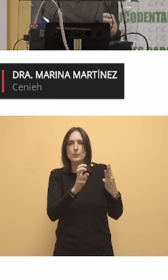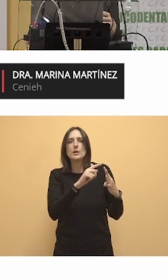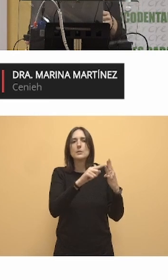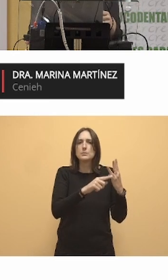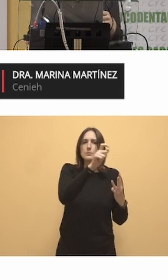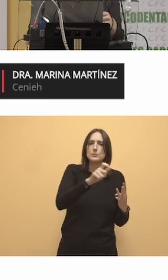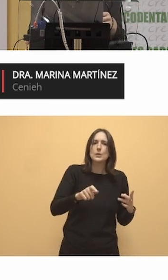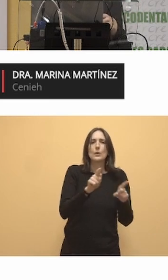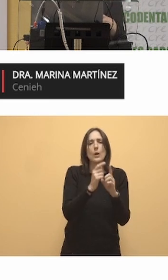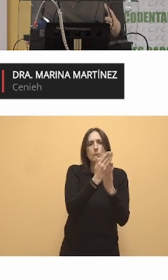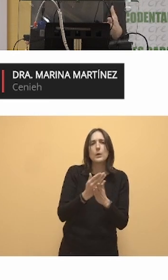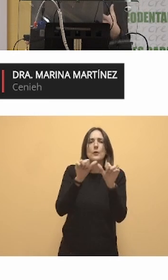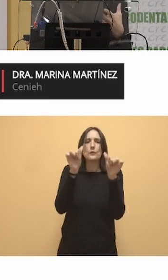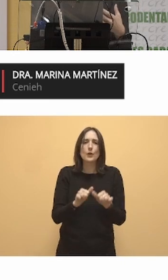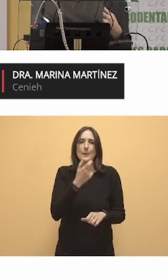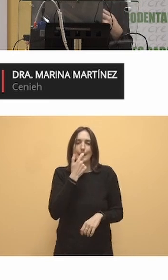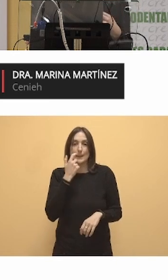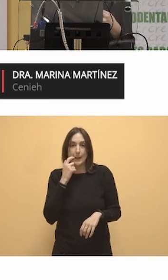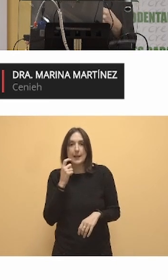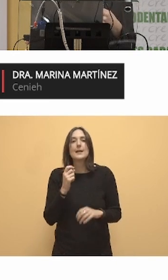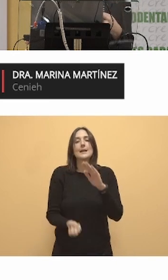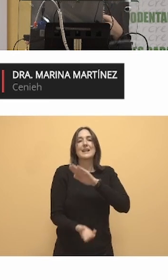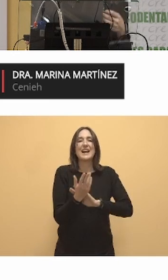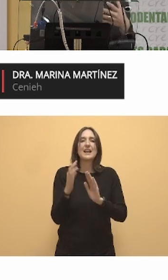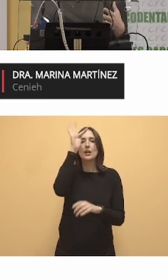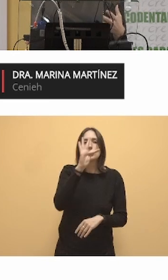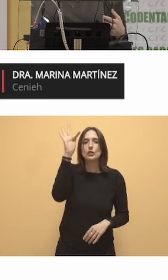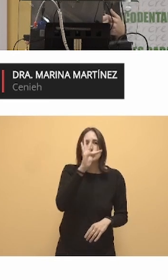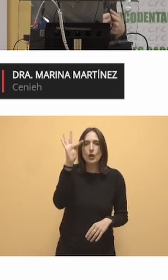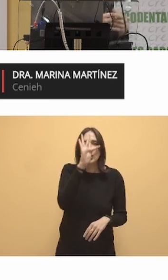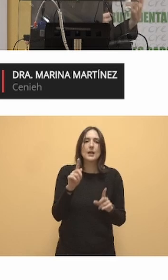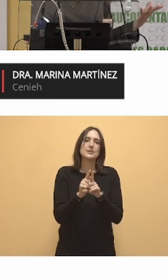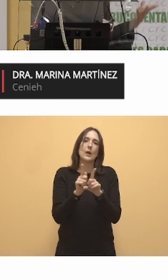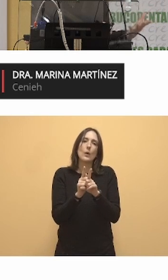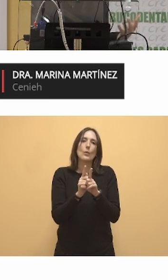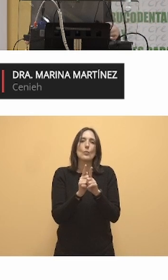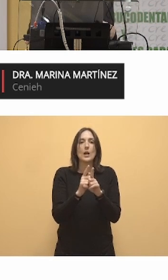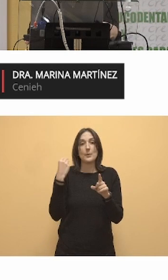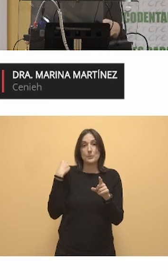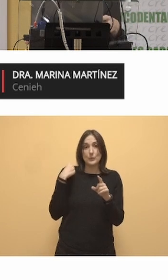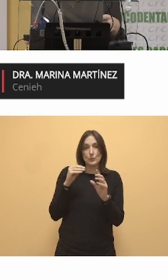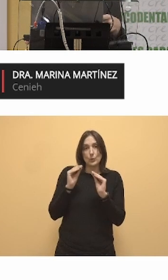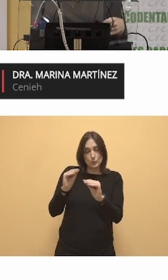morfología también dental, y se crearon las primeras teorías sobre morfogénesis y desarrollo filogenético.